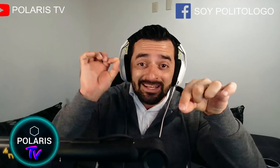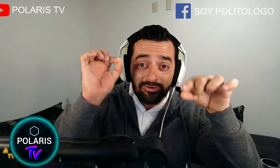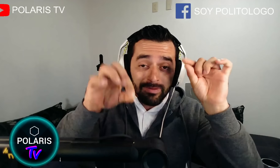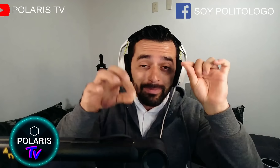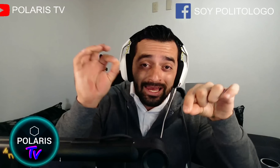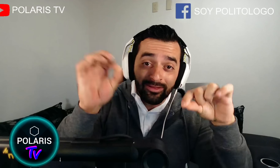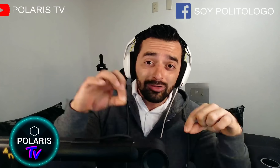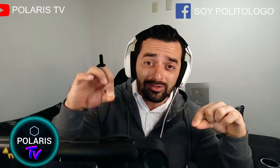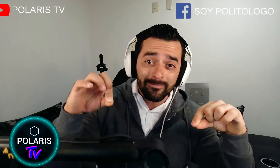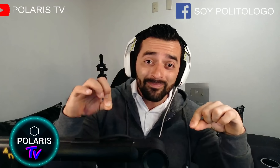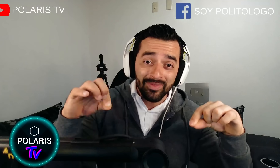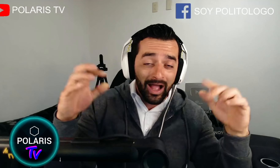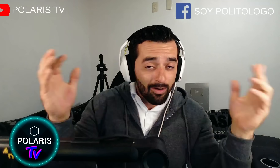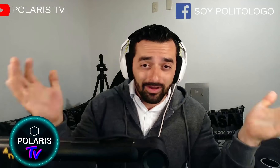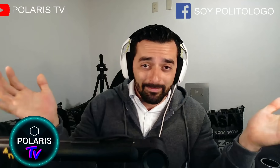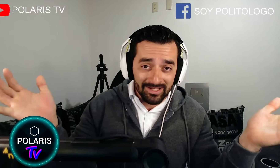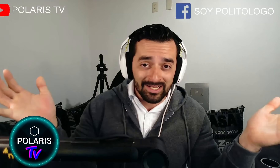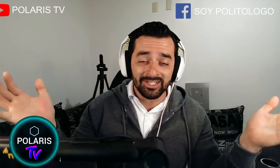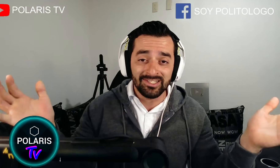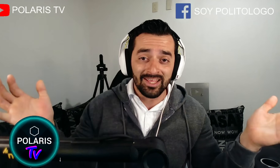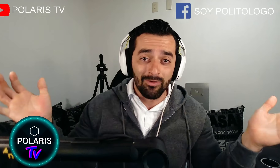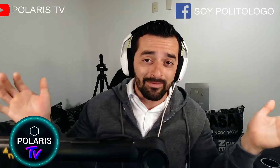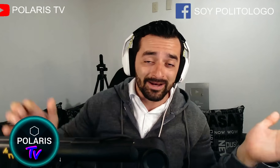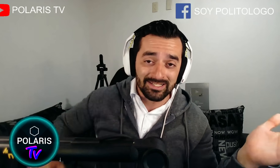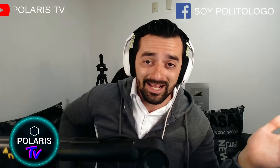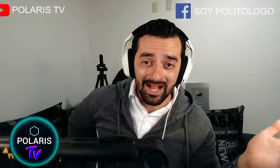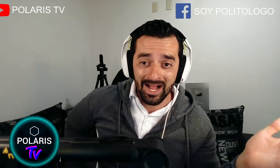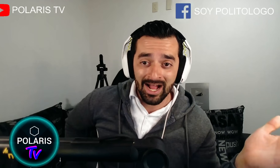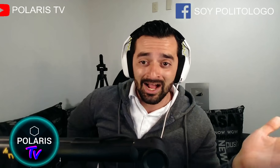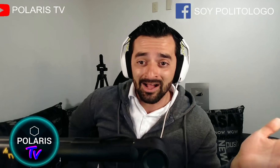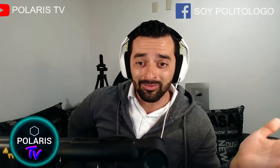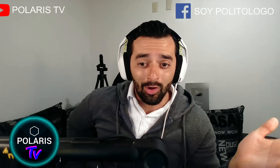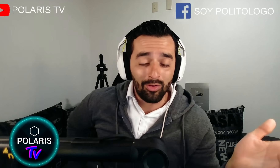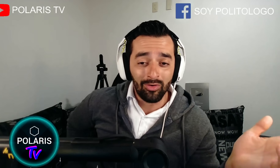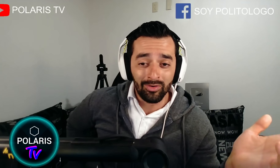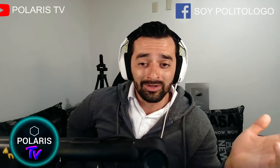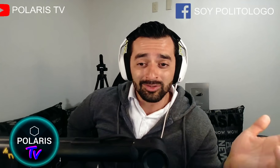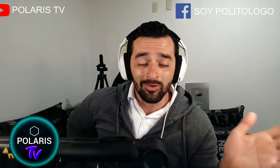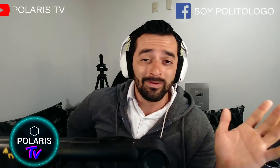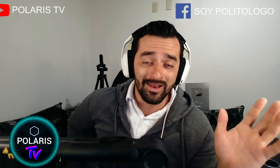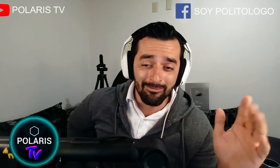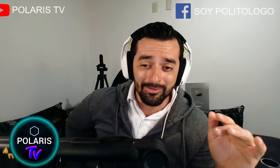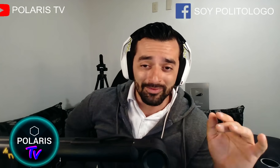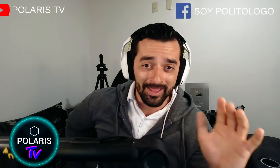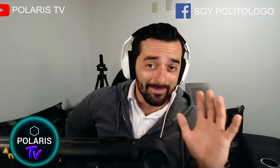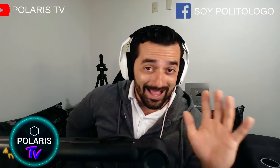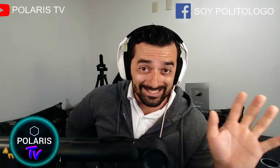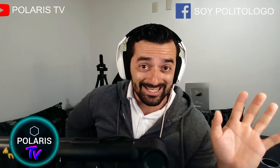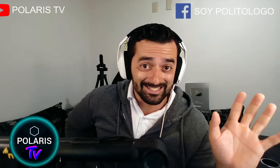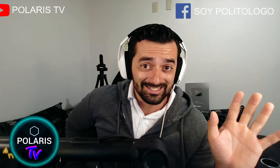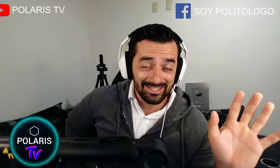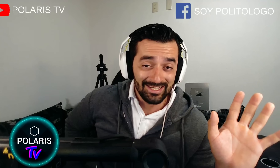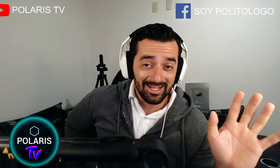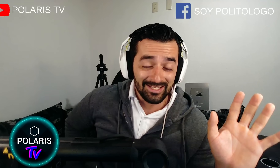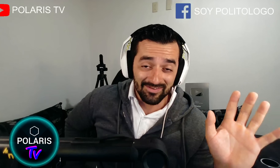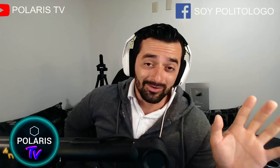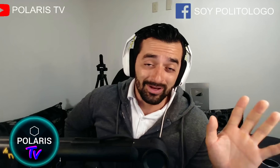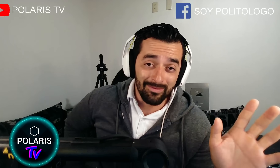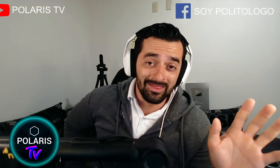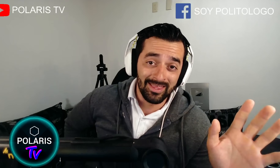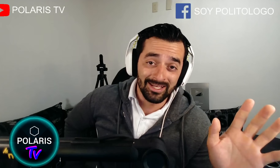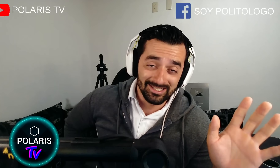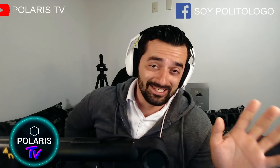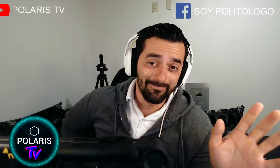quien manda sus papelitos Aunque parezca chiste Aunque parezca todo es culpa de la 4t Así es